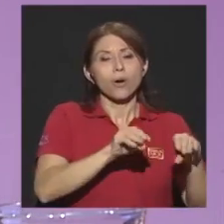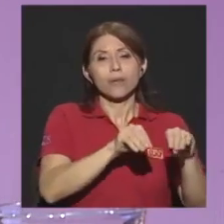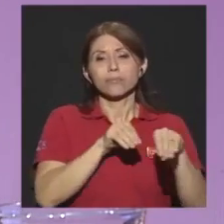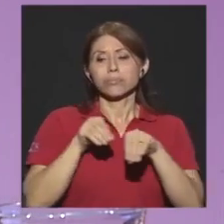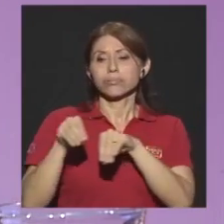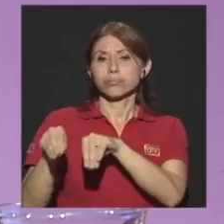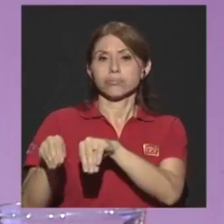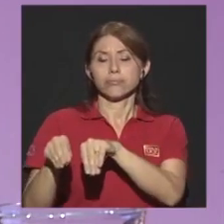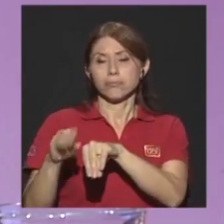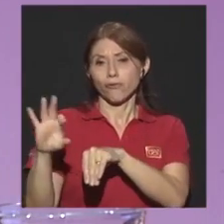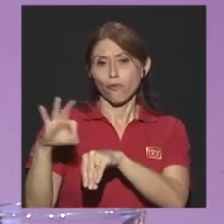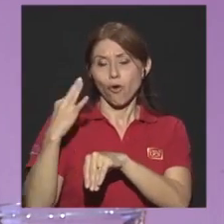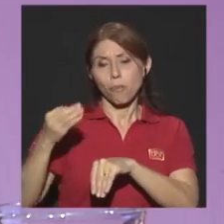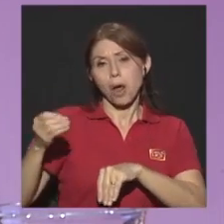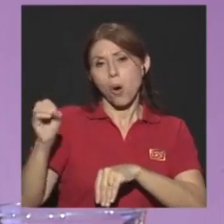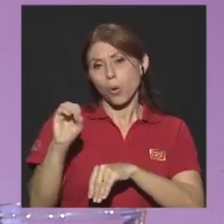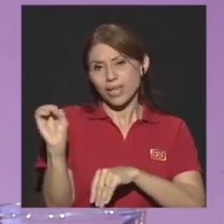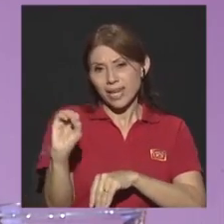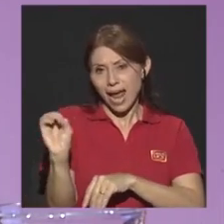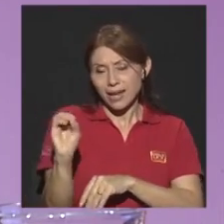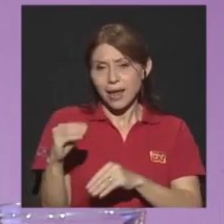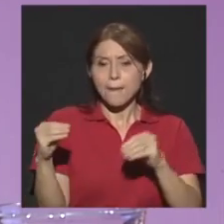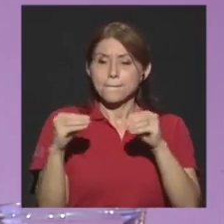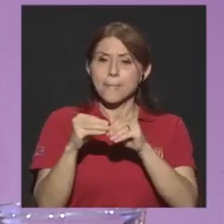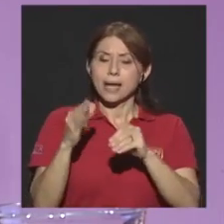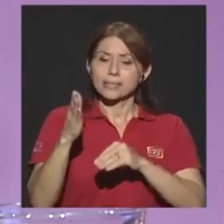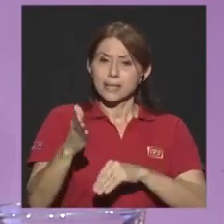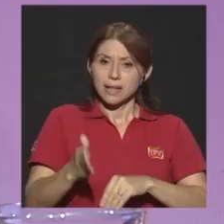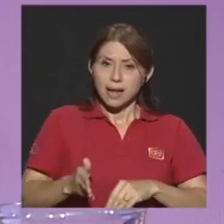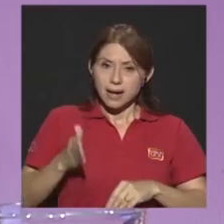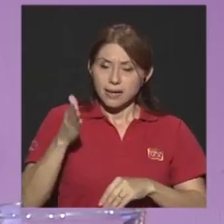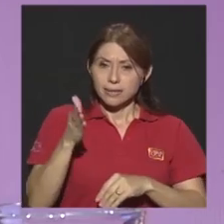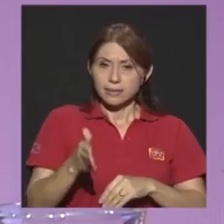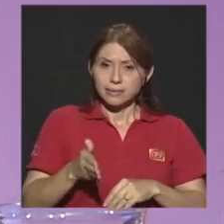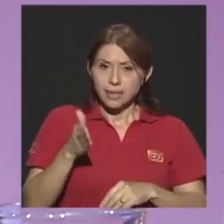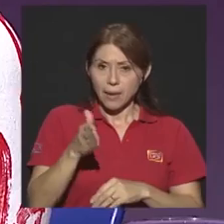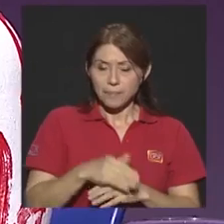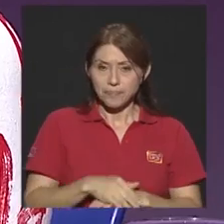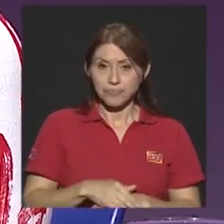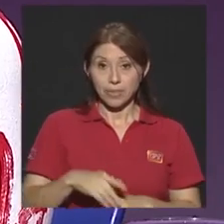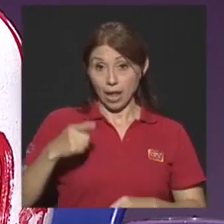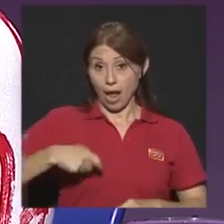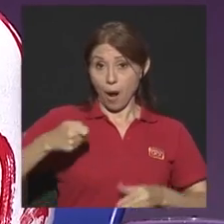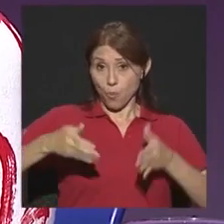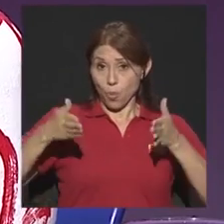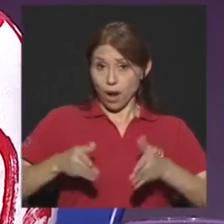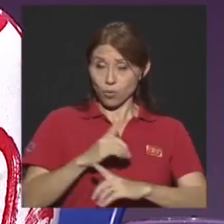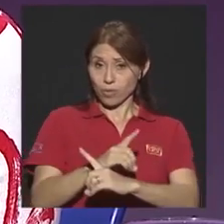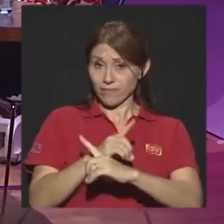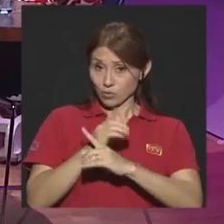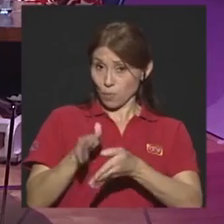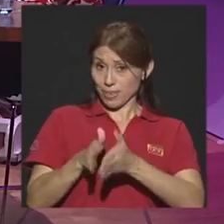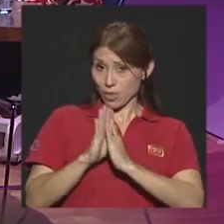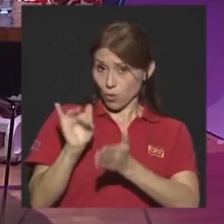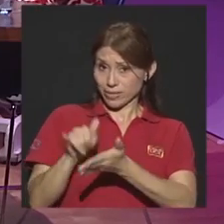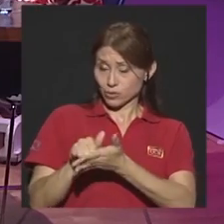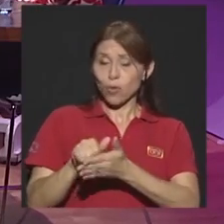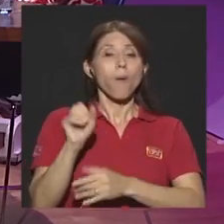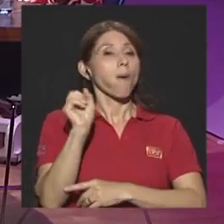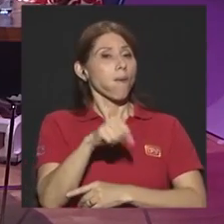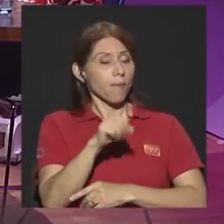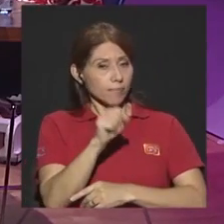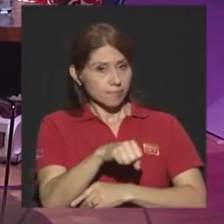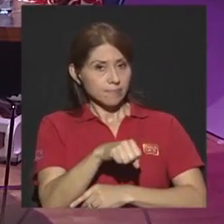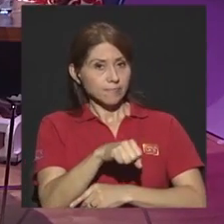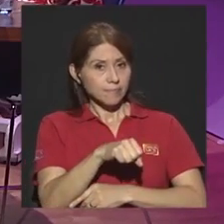es mucho más lenta y mucho más... El defensor lo solicitó. Así es. Y fue aceptado.